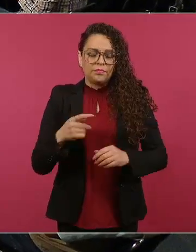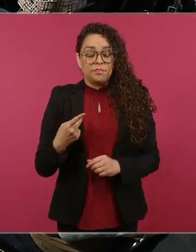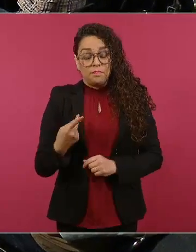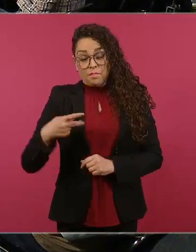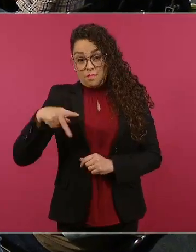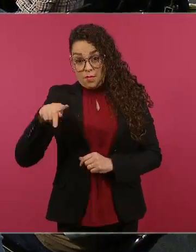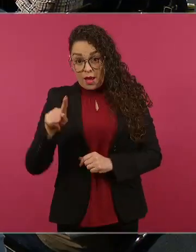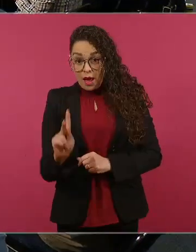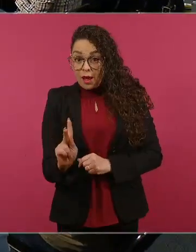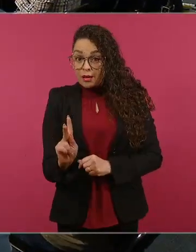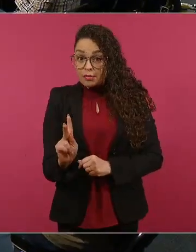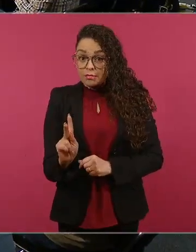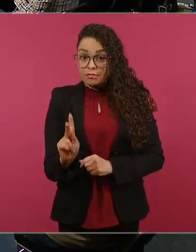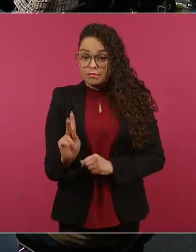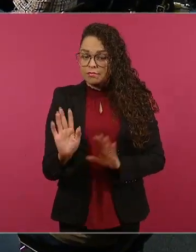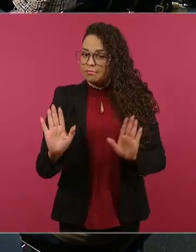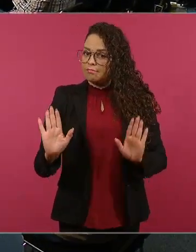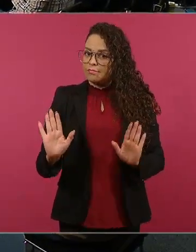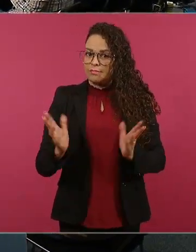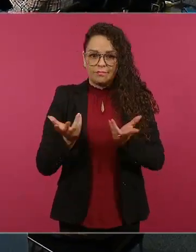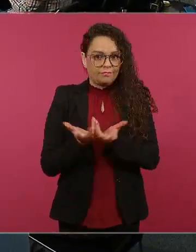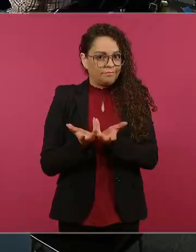pero independientes.